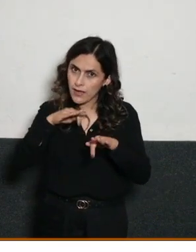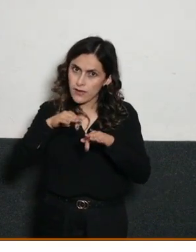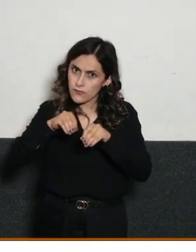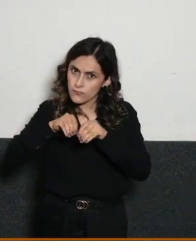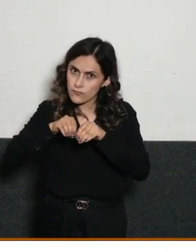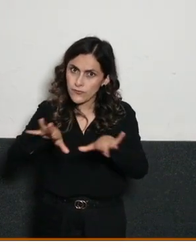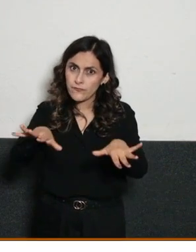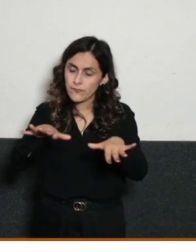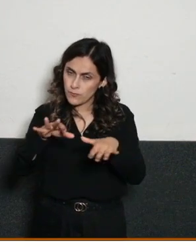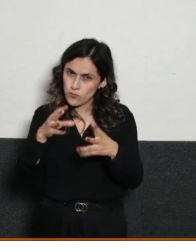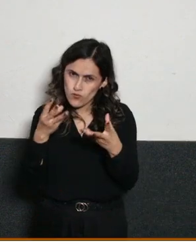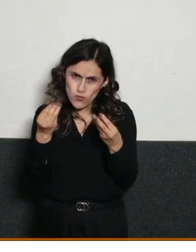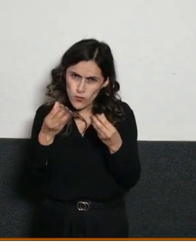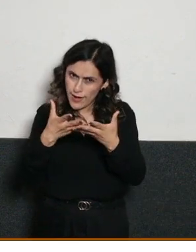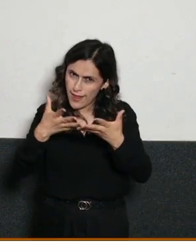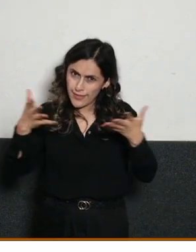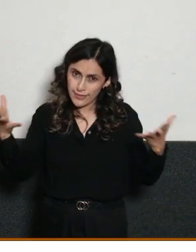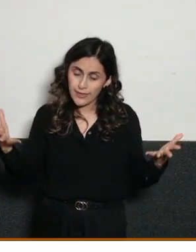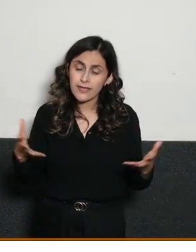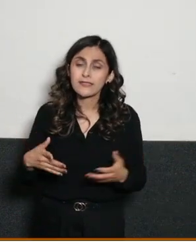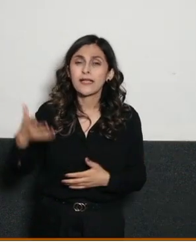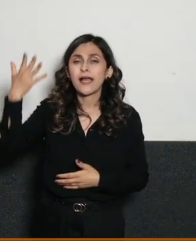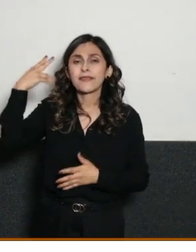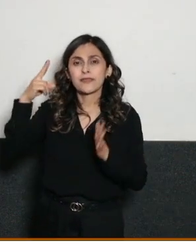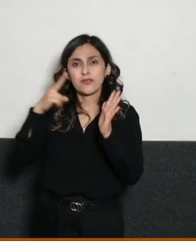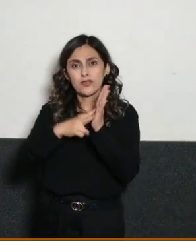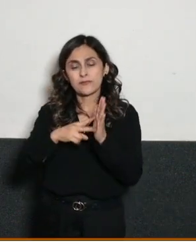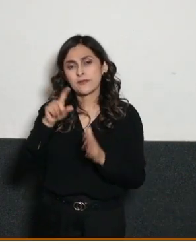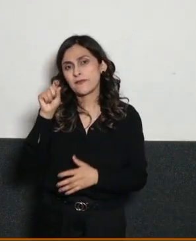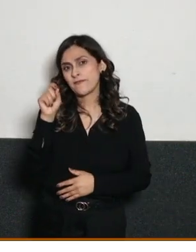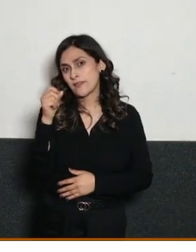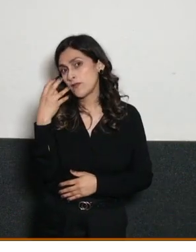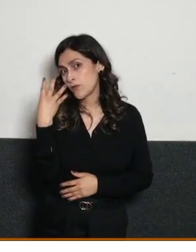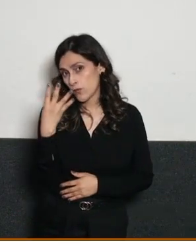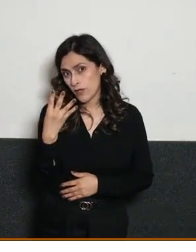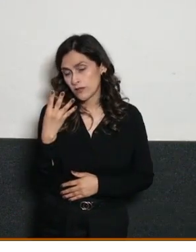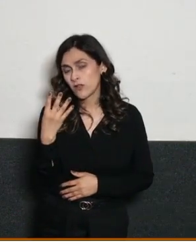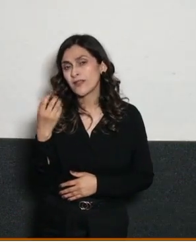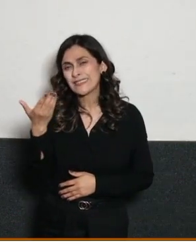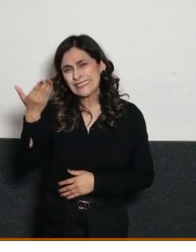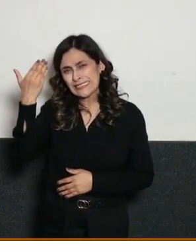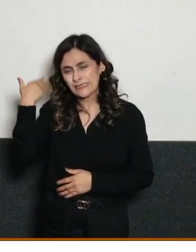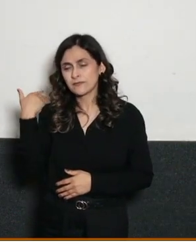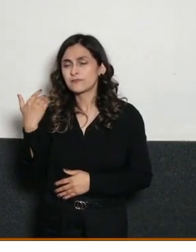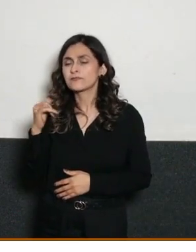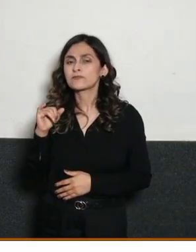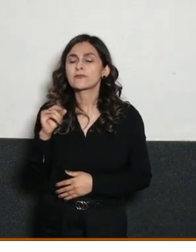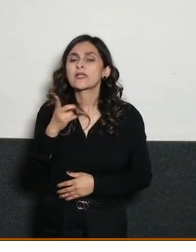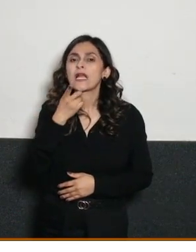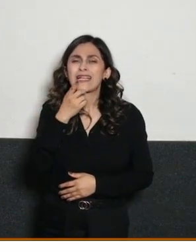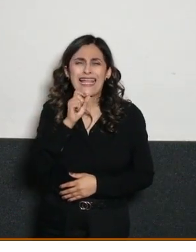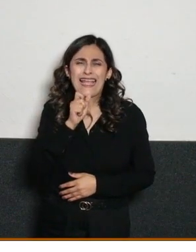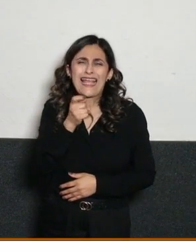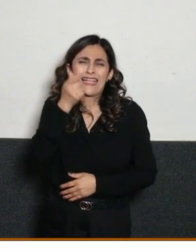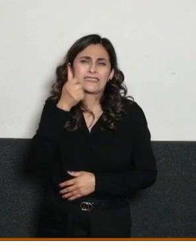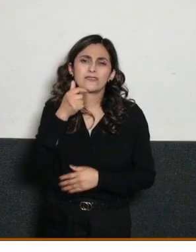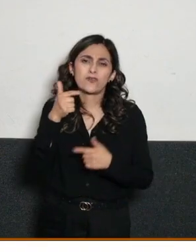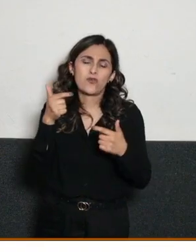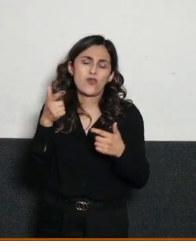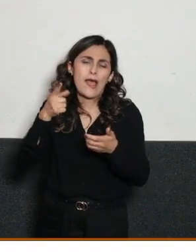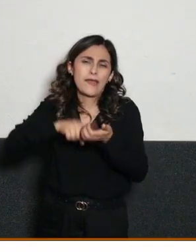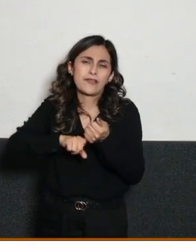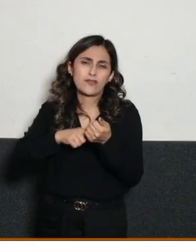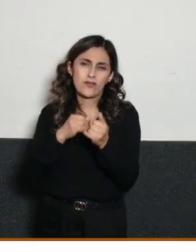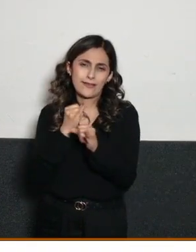En 2024, los desarrolladores ya aceptaban que casi todos los desarrolladores de tecnología